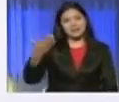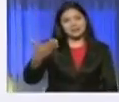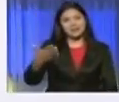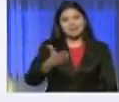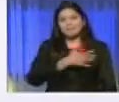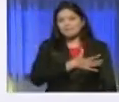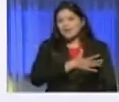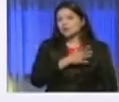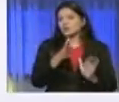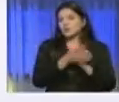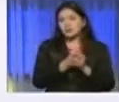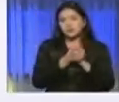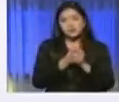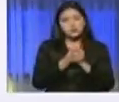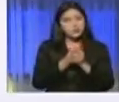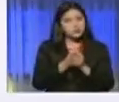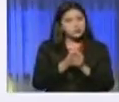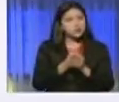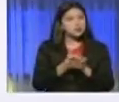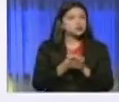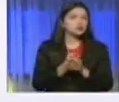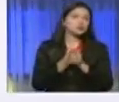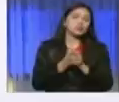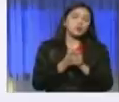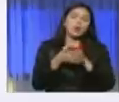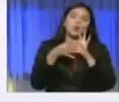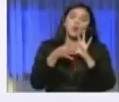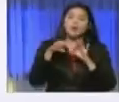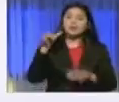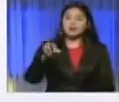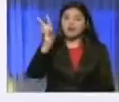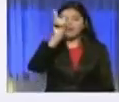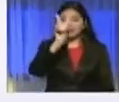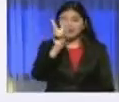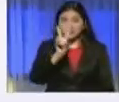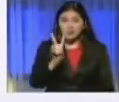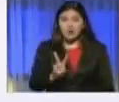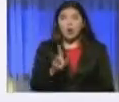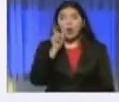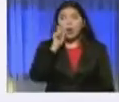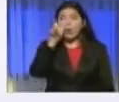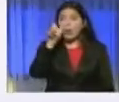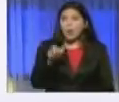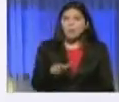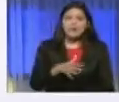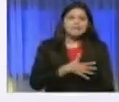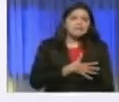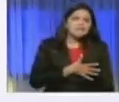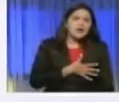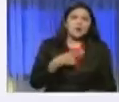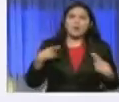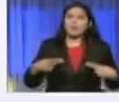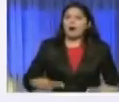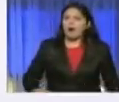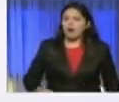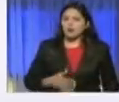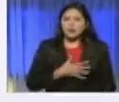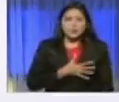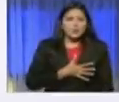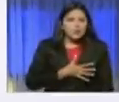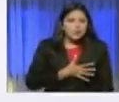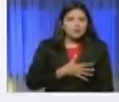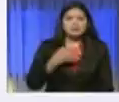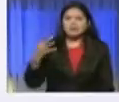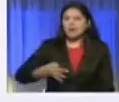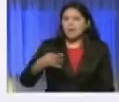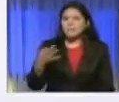gran compañero, gran amigo de Venezuela, un hombre profundamente humano que está